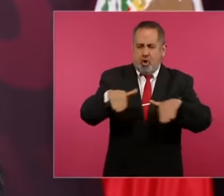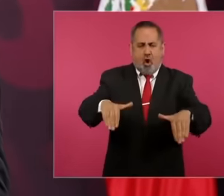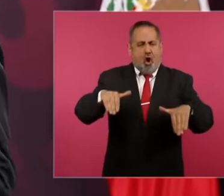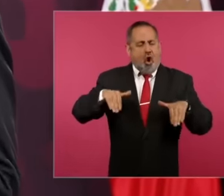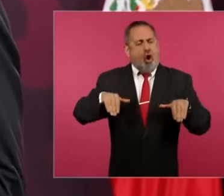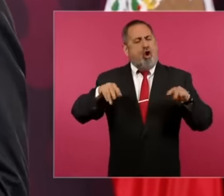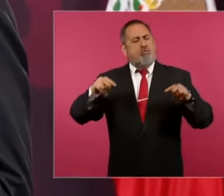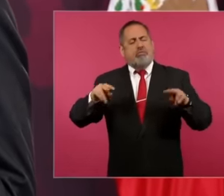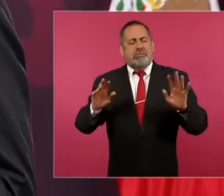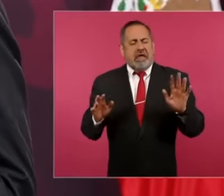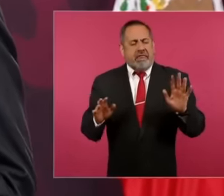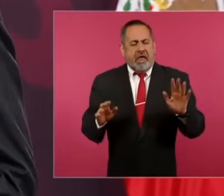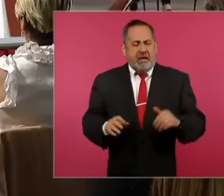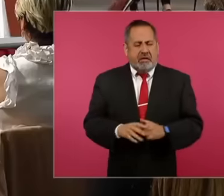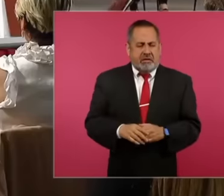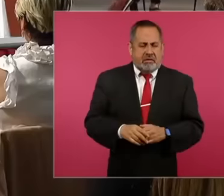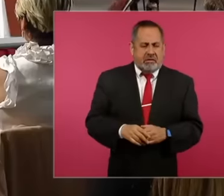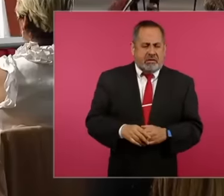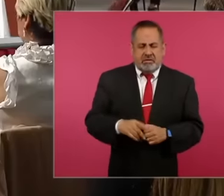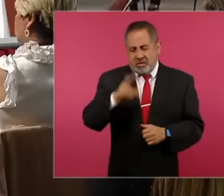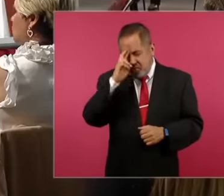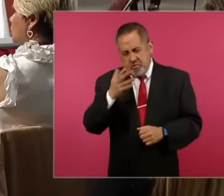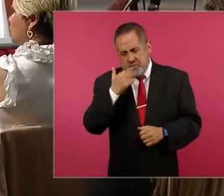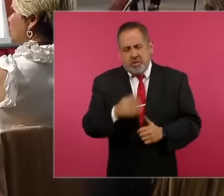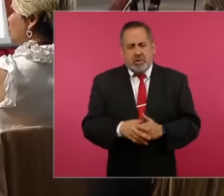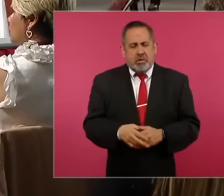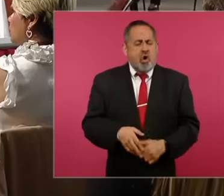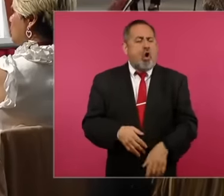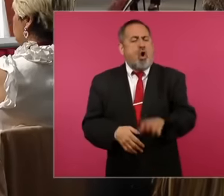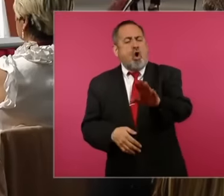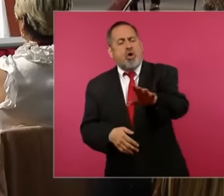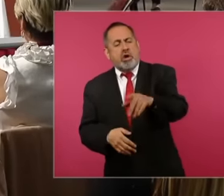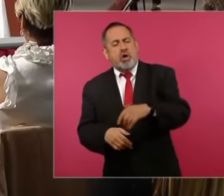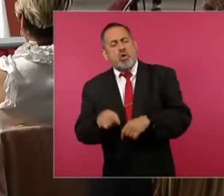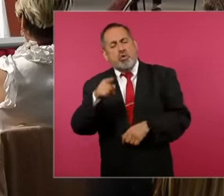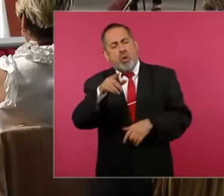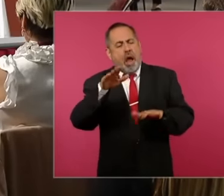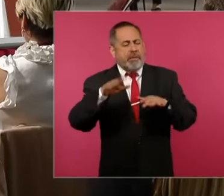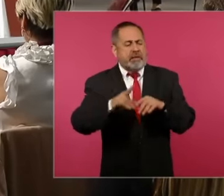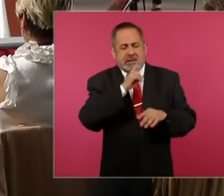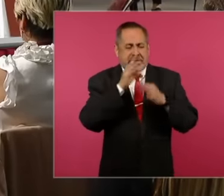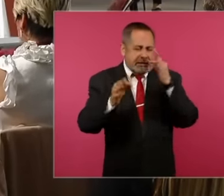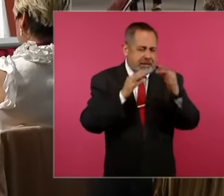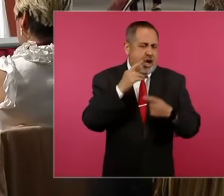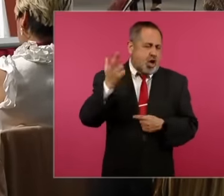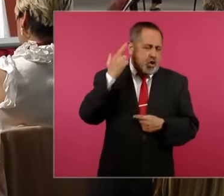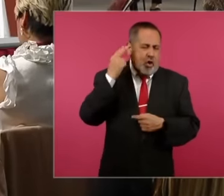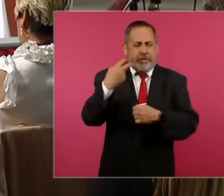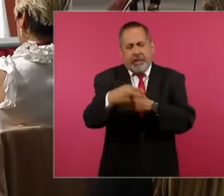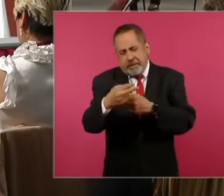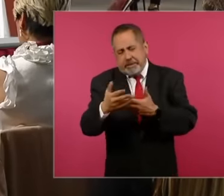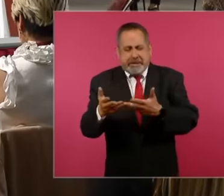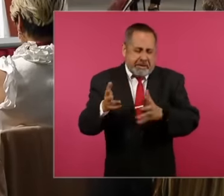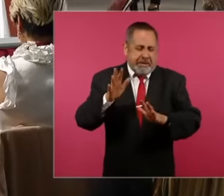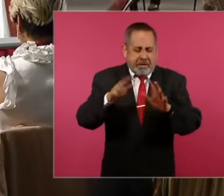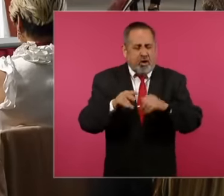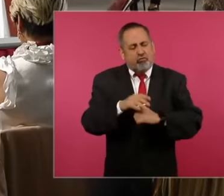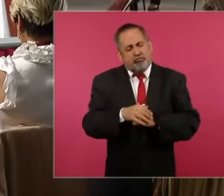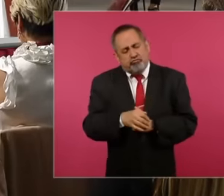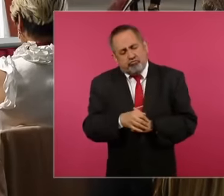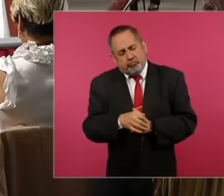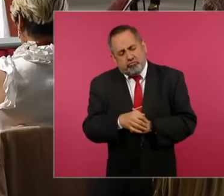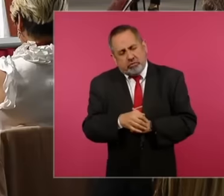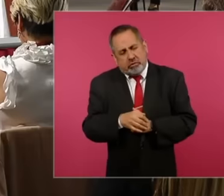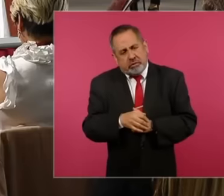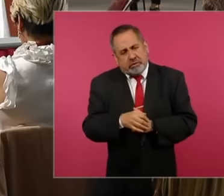plural. Cuando usted revisa respetuoso. Cuando usted revisa un noticiero, no sé, de radio, de tele, o sea, usted no